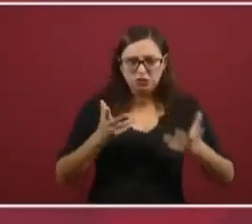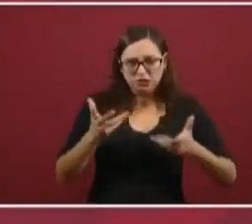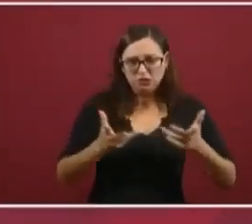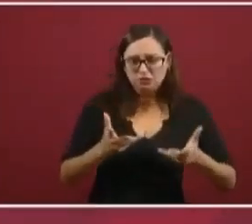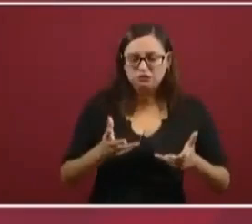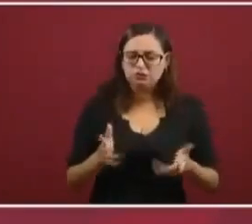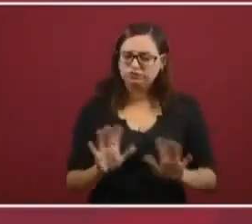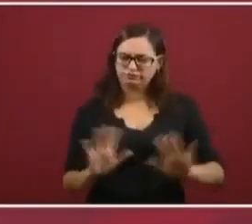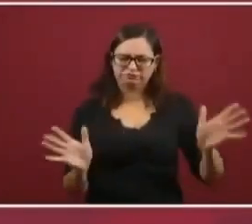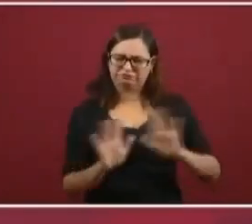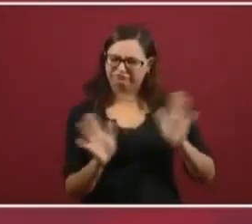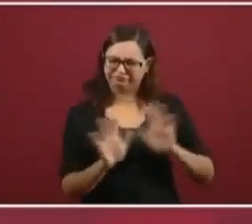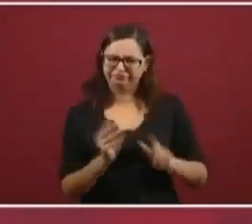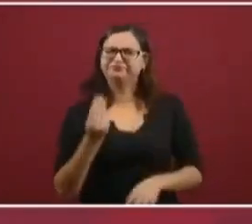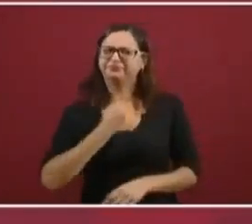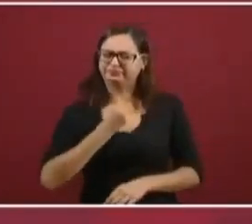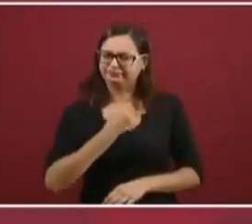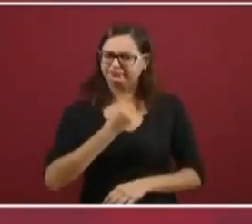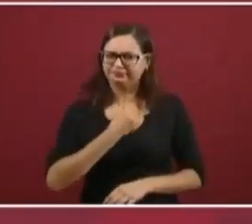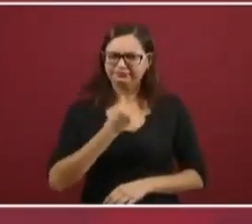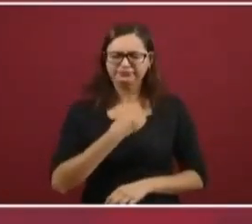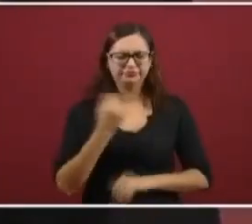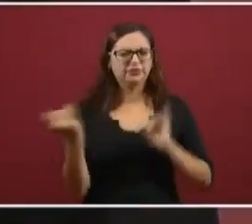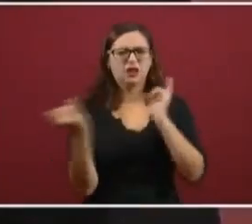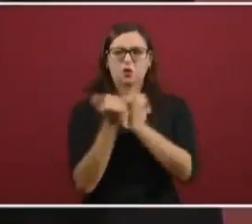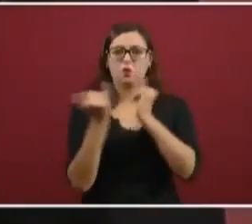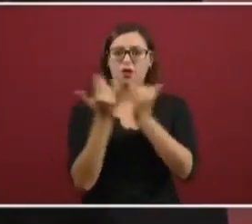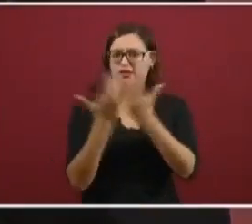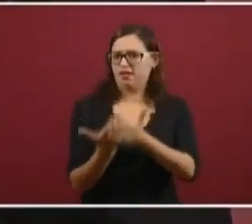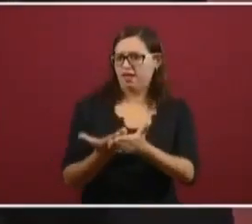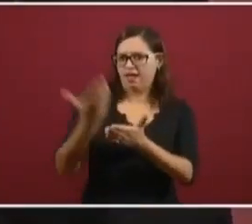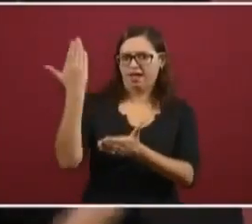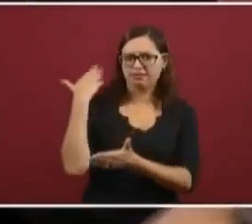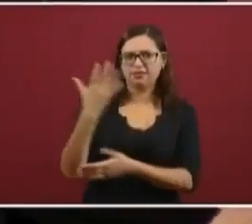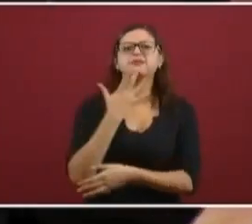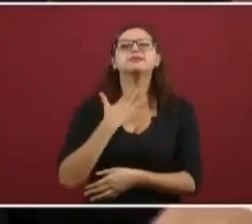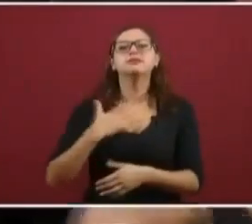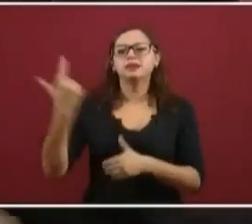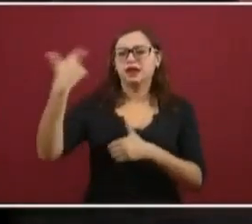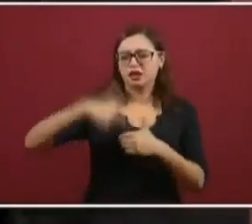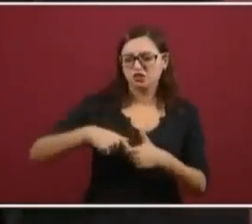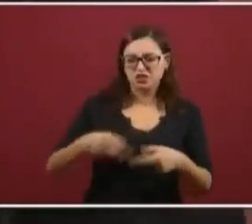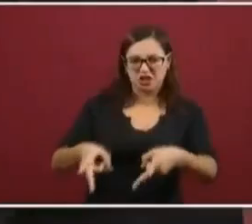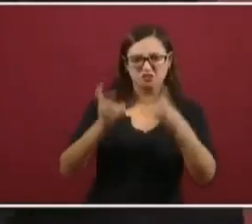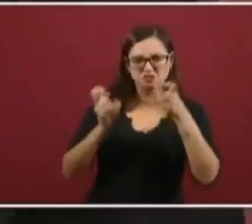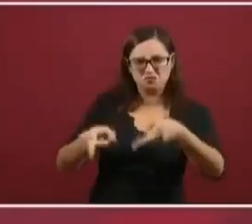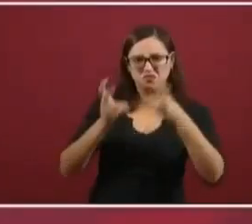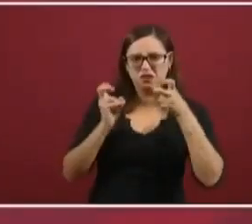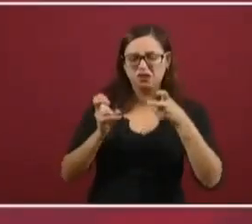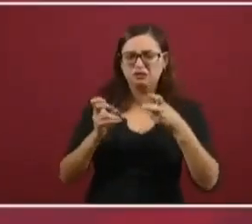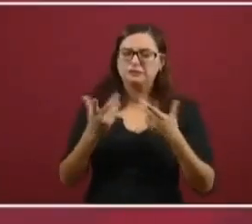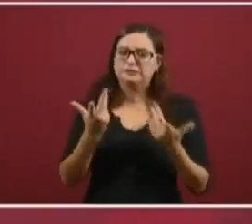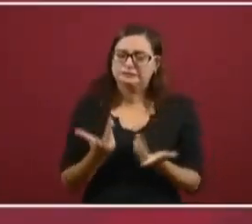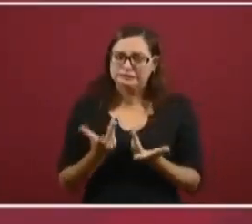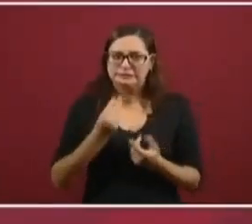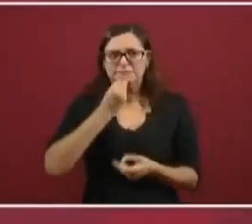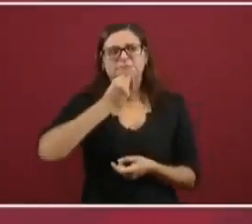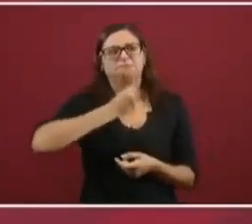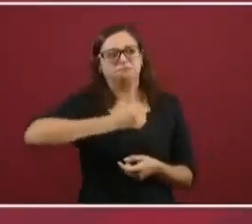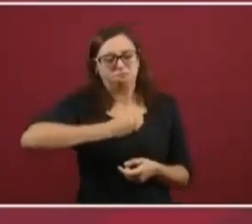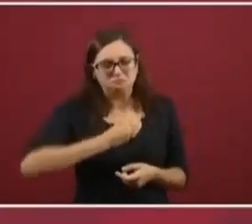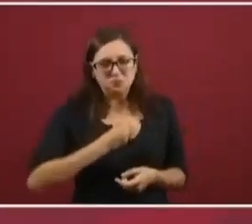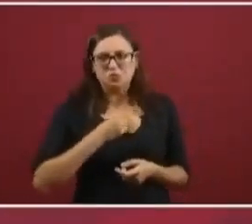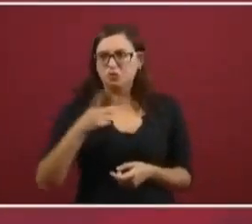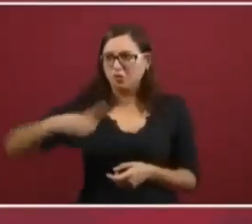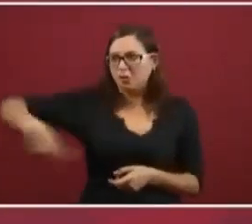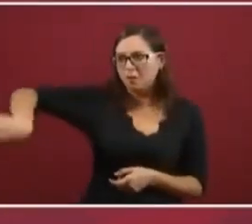chantajes como br del huachicol nos ayudó la gente y Este es otro